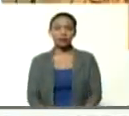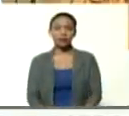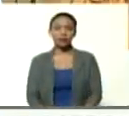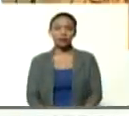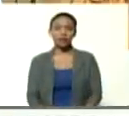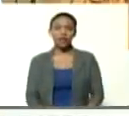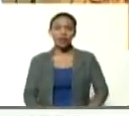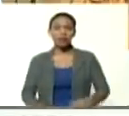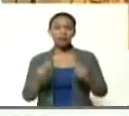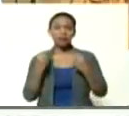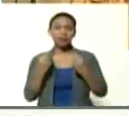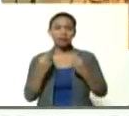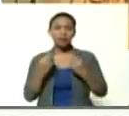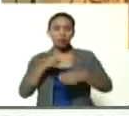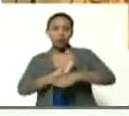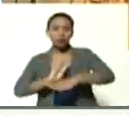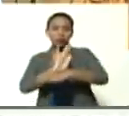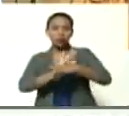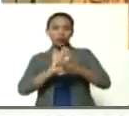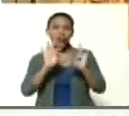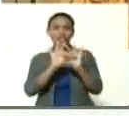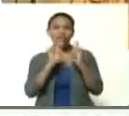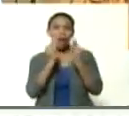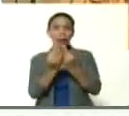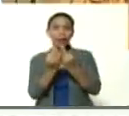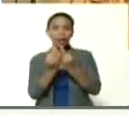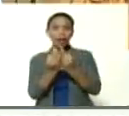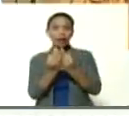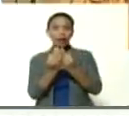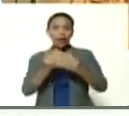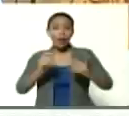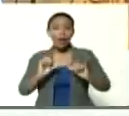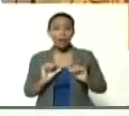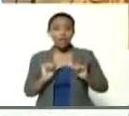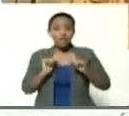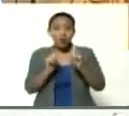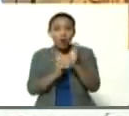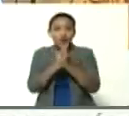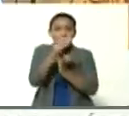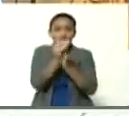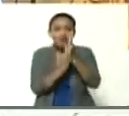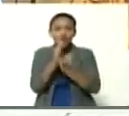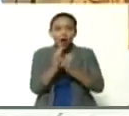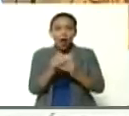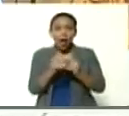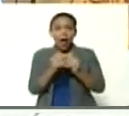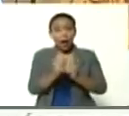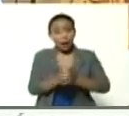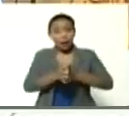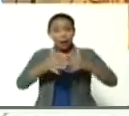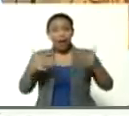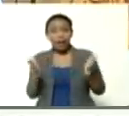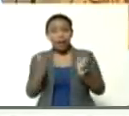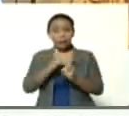para proteger a la familia, a emprendedores y pequeños comerciantes